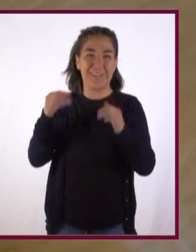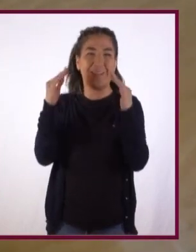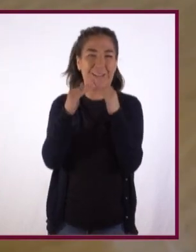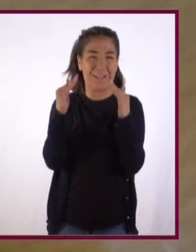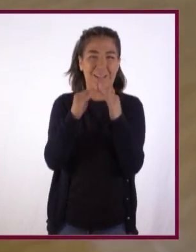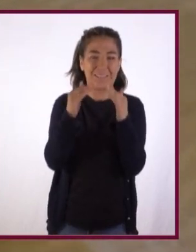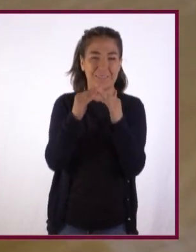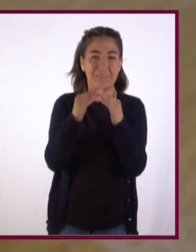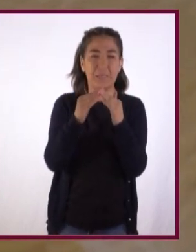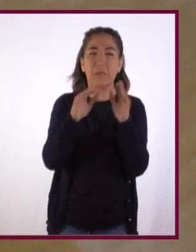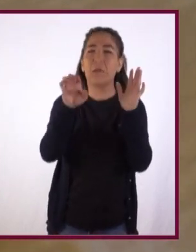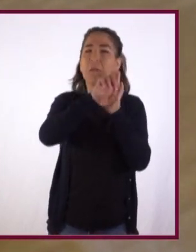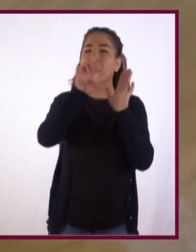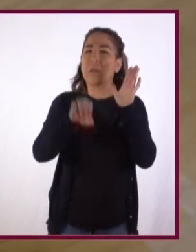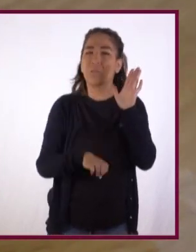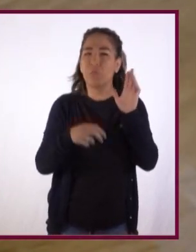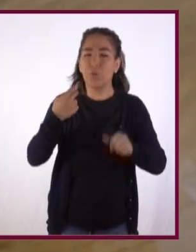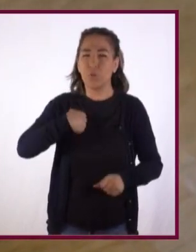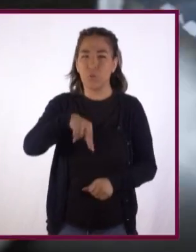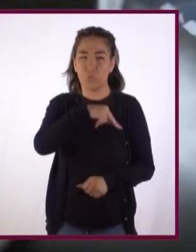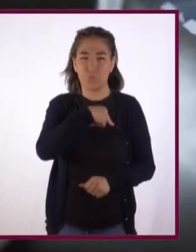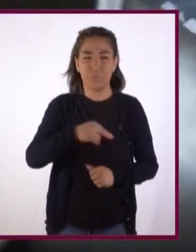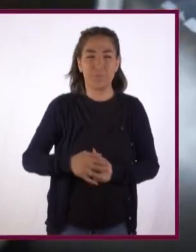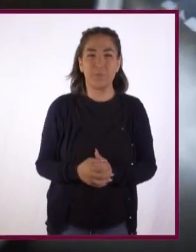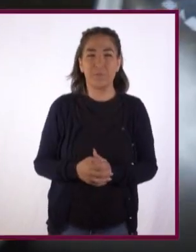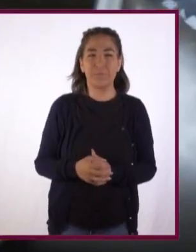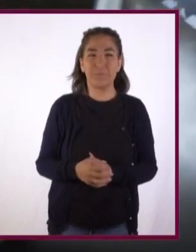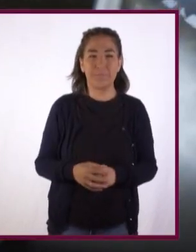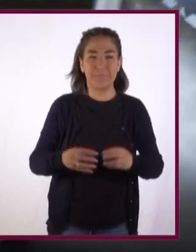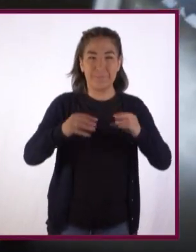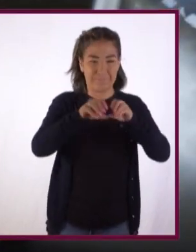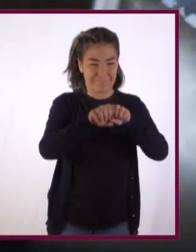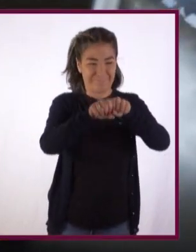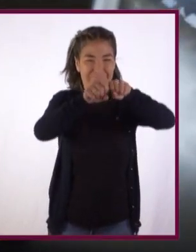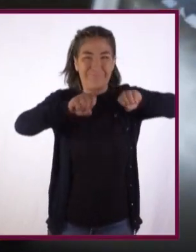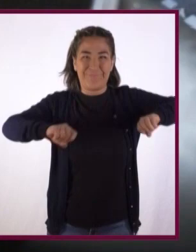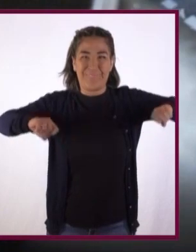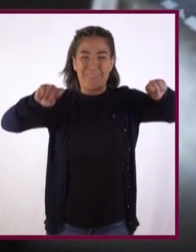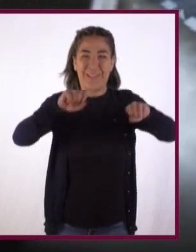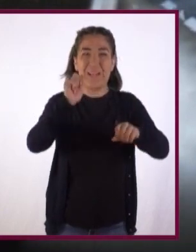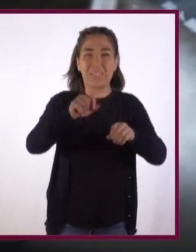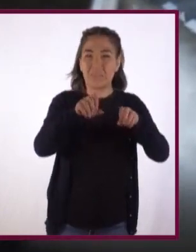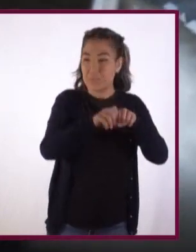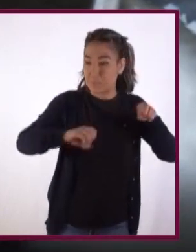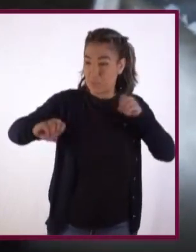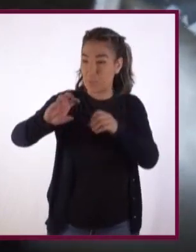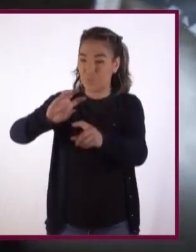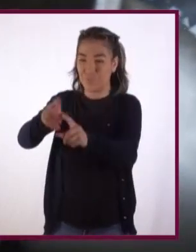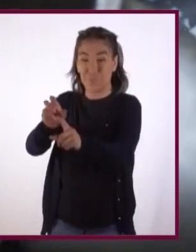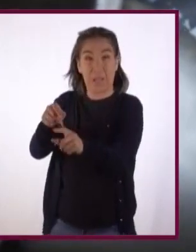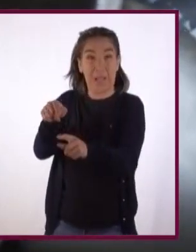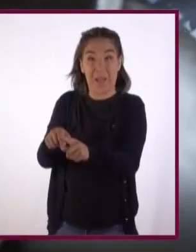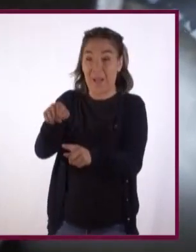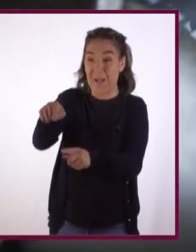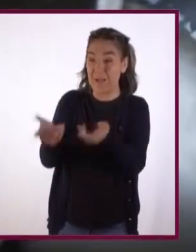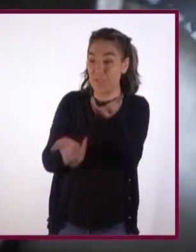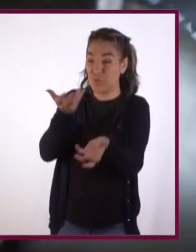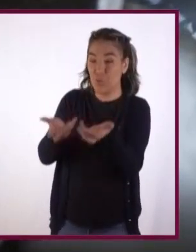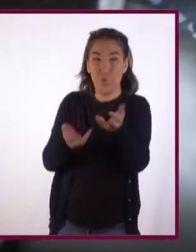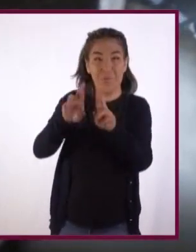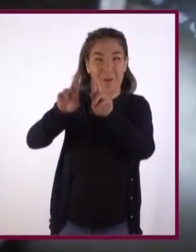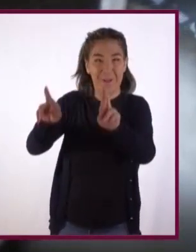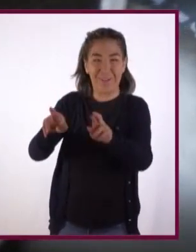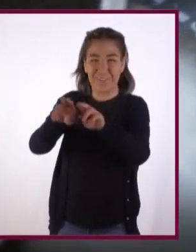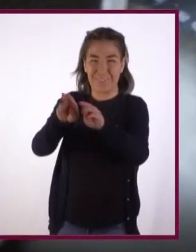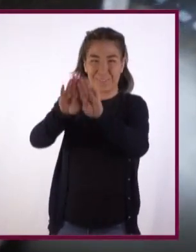casa. Si nosotros conectamos la manguera al tanque o a la instalación de gas, a la estufa,